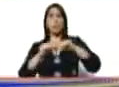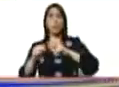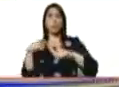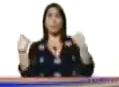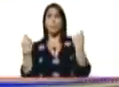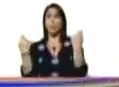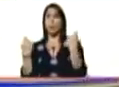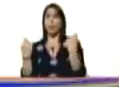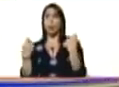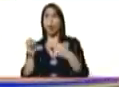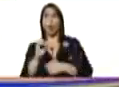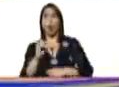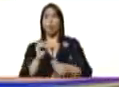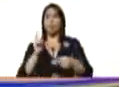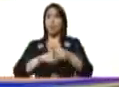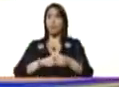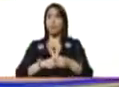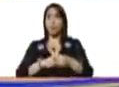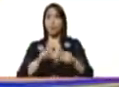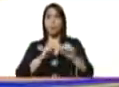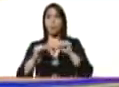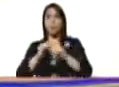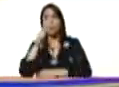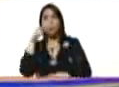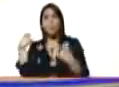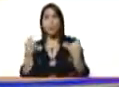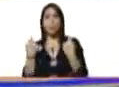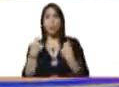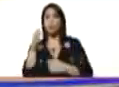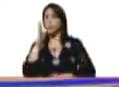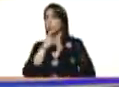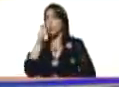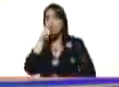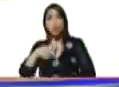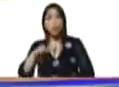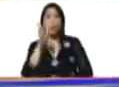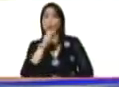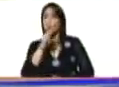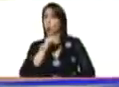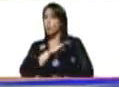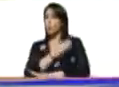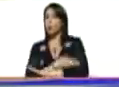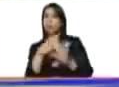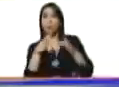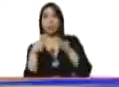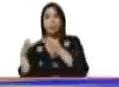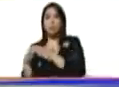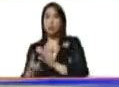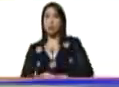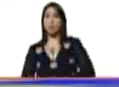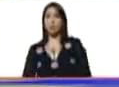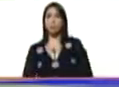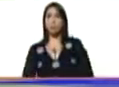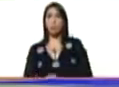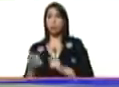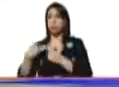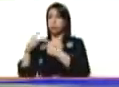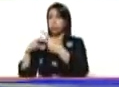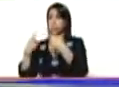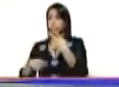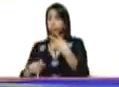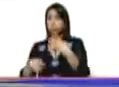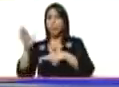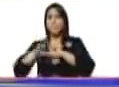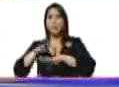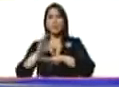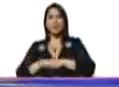movimiento popular si no eres pueblo, si no hay pueblo, si no hay fuerza organizada. Lo demás era lo que nos pasaba